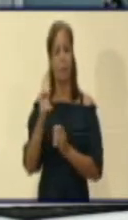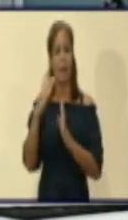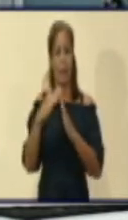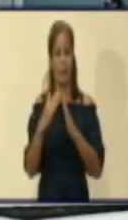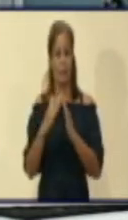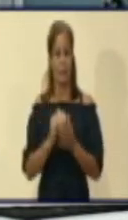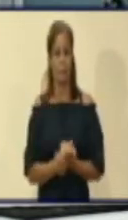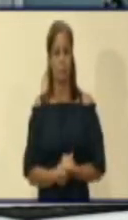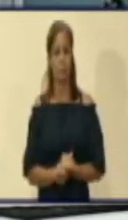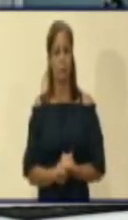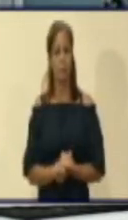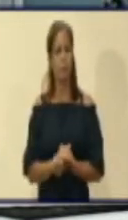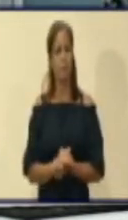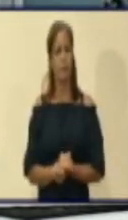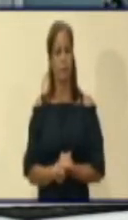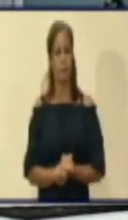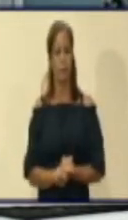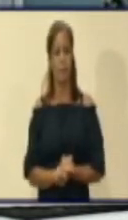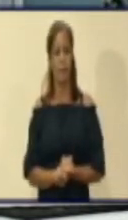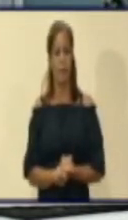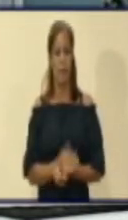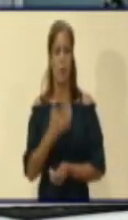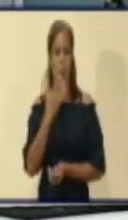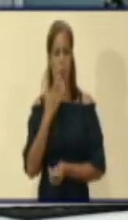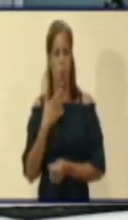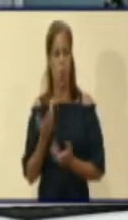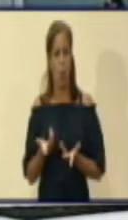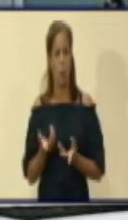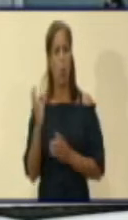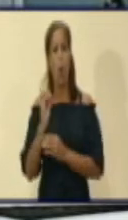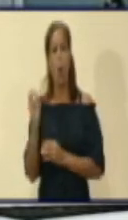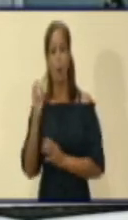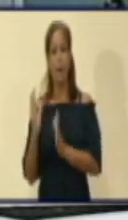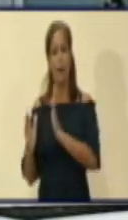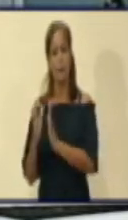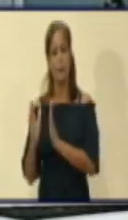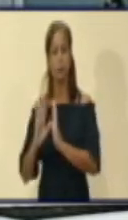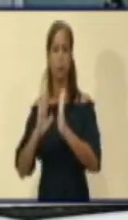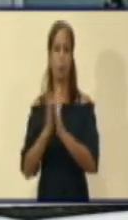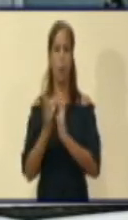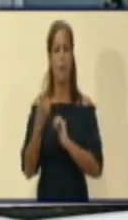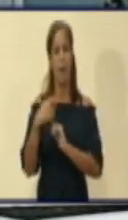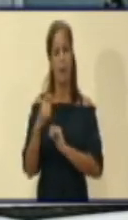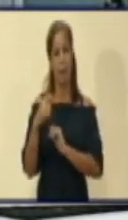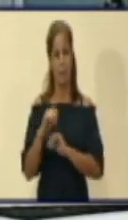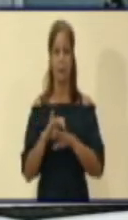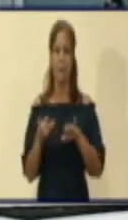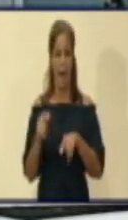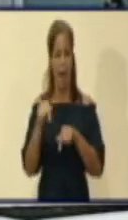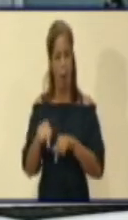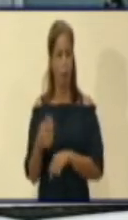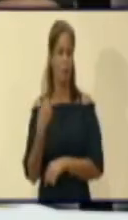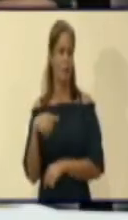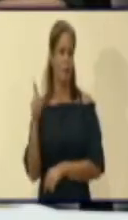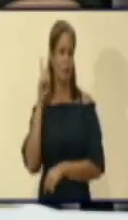qué características tienen cómo se organizan allí las ventas la escuchamos